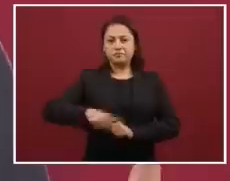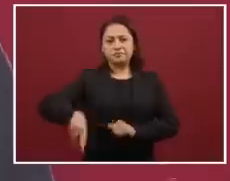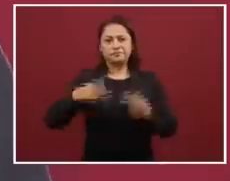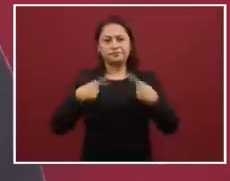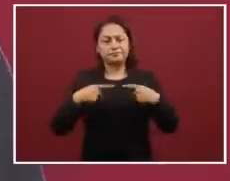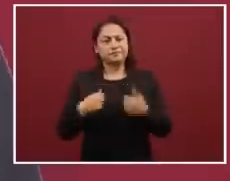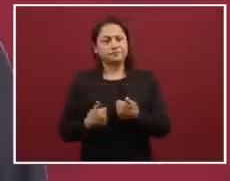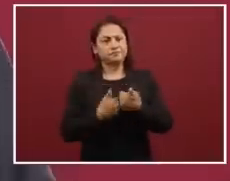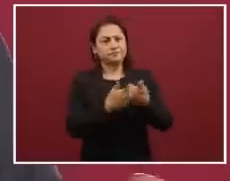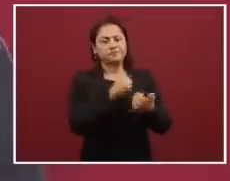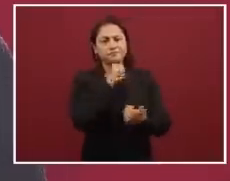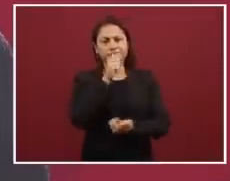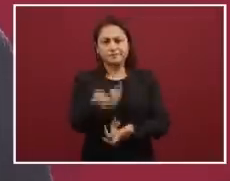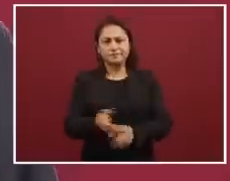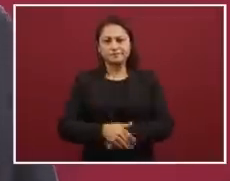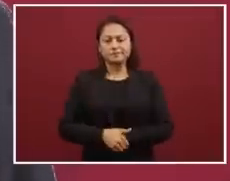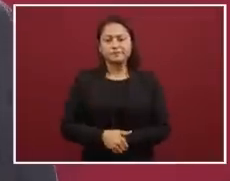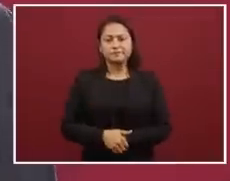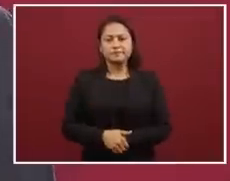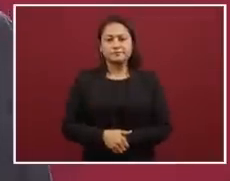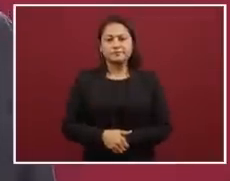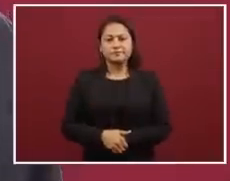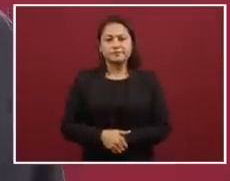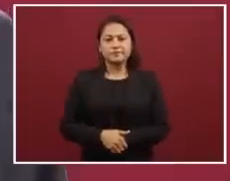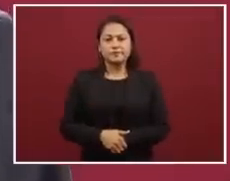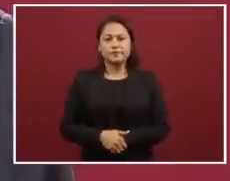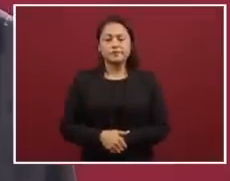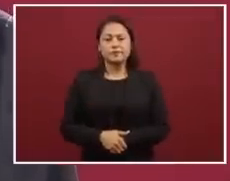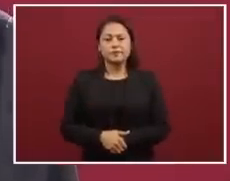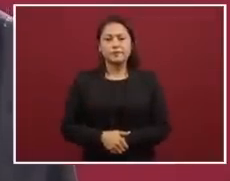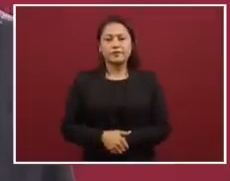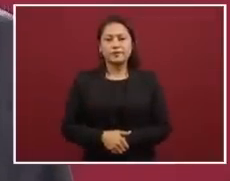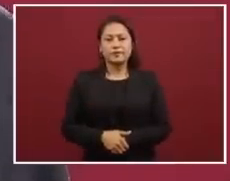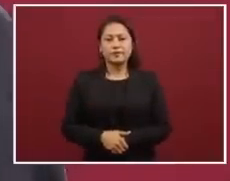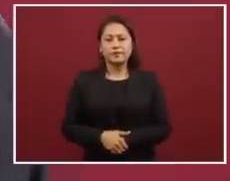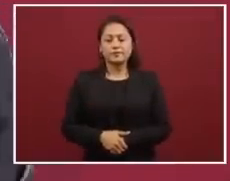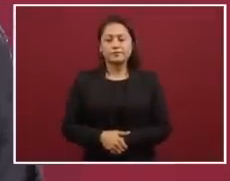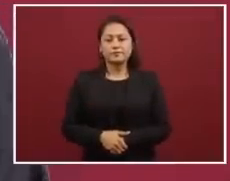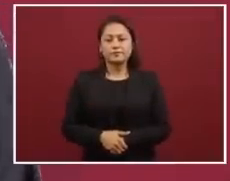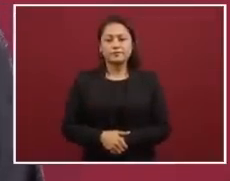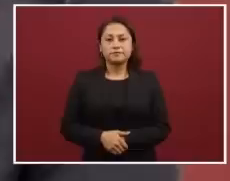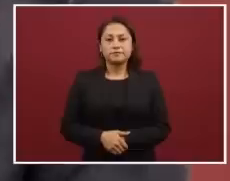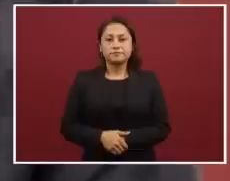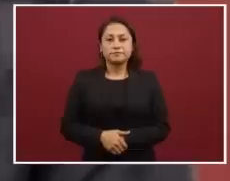Entonces, ¿por qué no va a pasar de